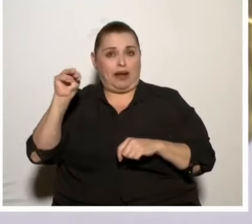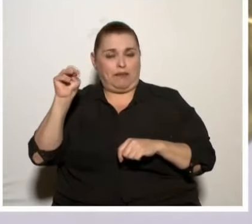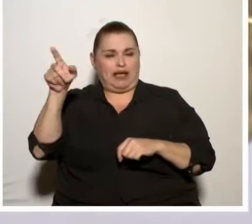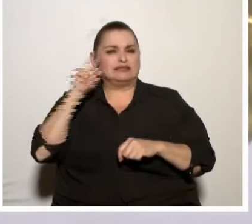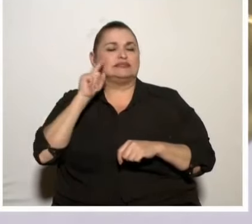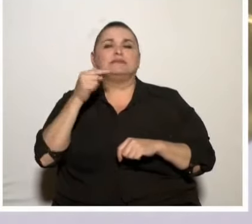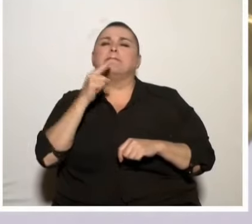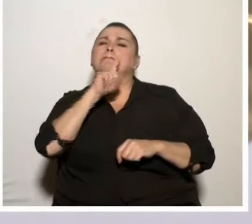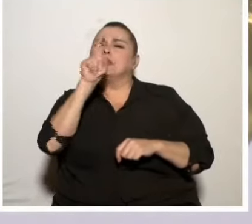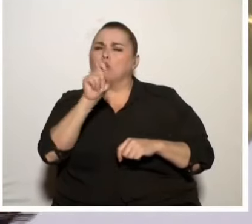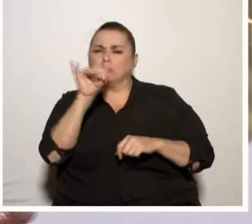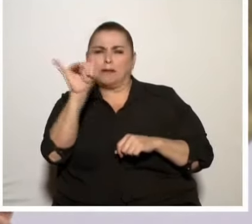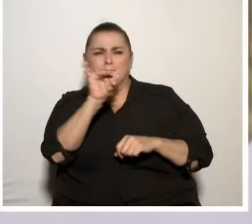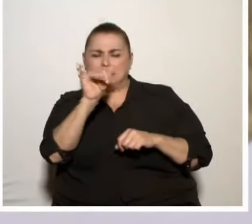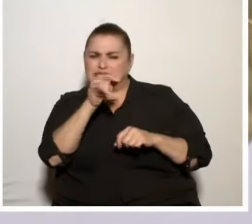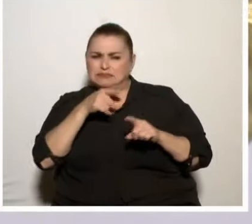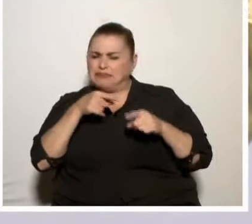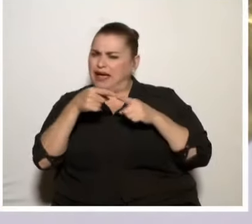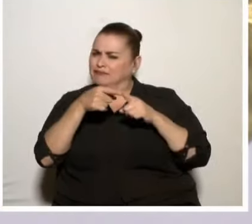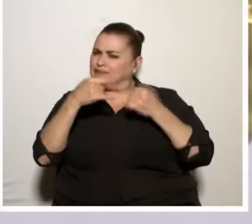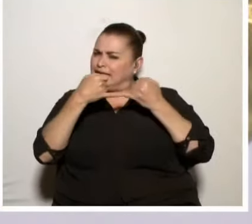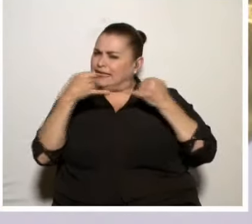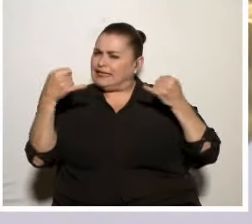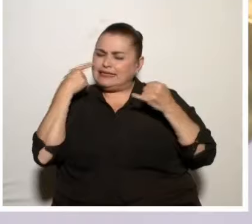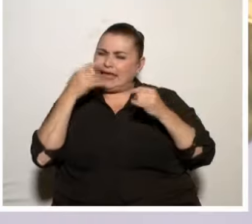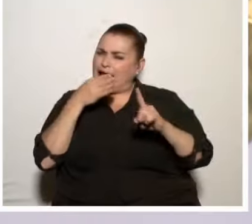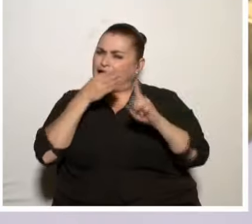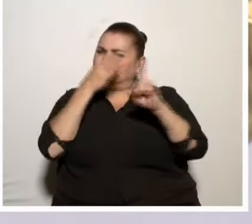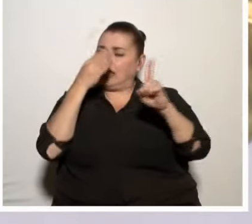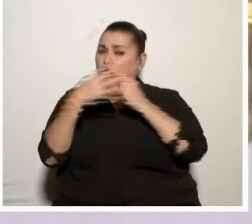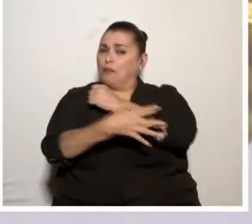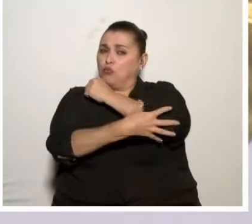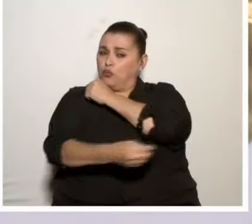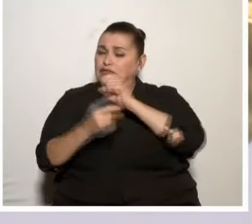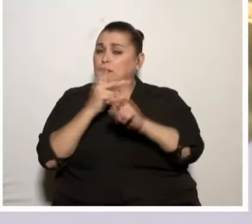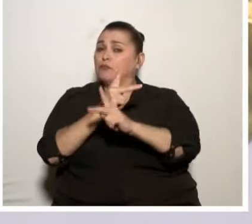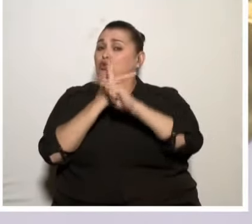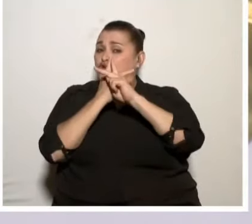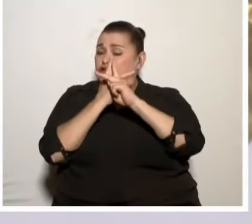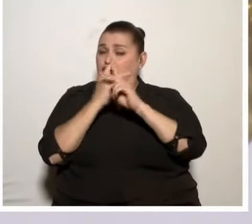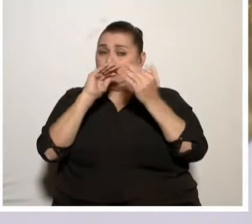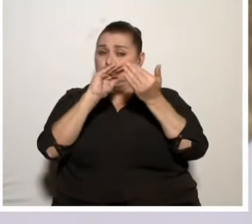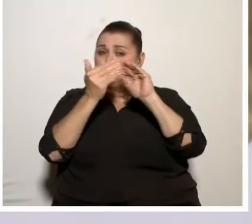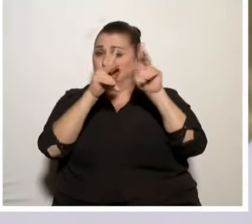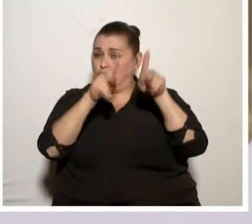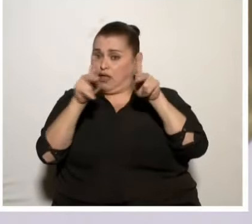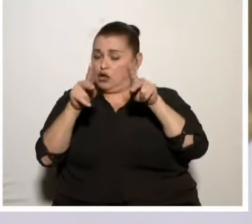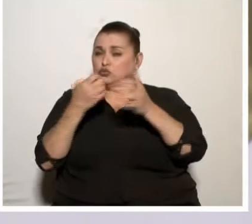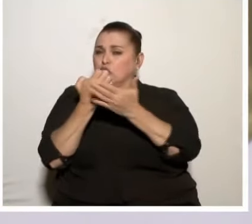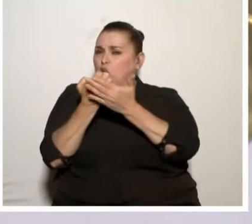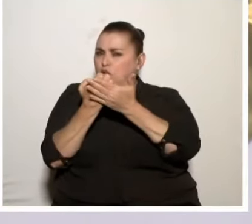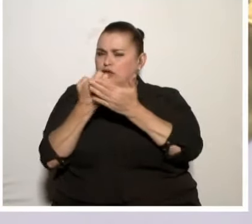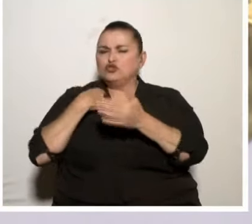misma línea de atacar la pobreza y de proteger a los ciudadanos en su economía, quiero preguntarle por un proyecto que ha estado causando